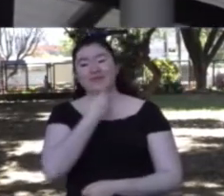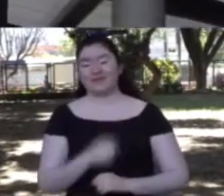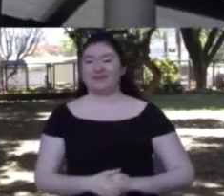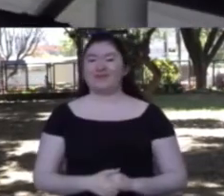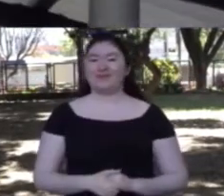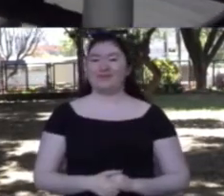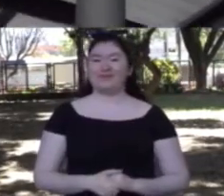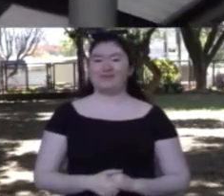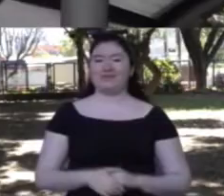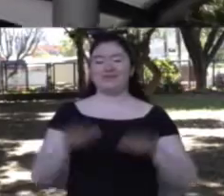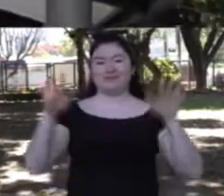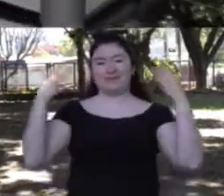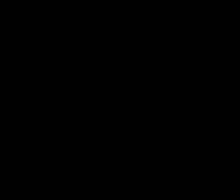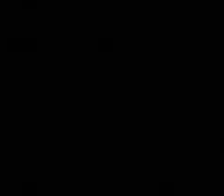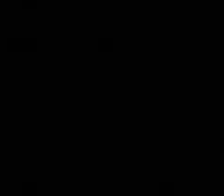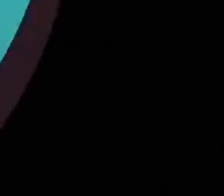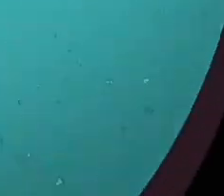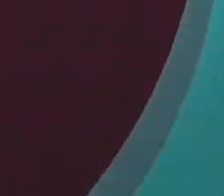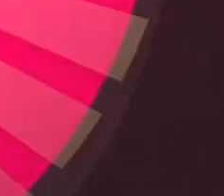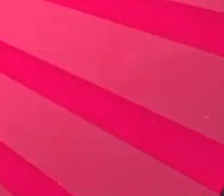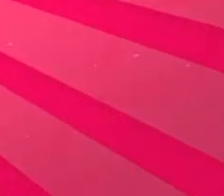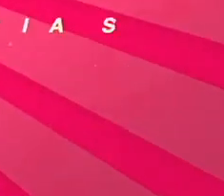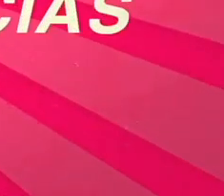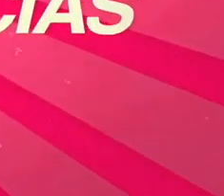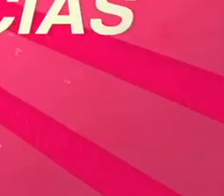Agradecemos el mensaje que nos ha dirigido la doctora.